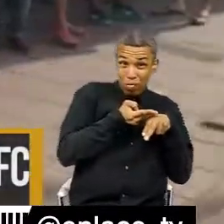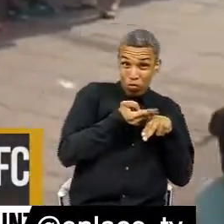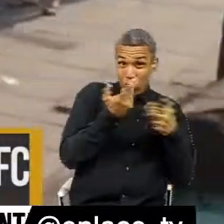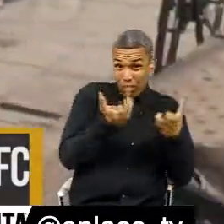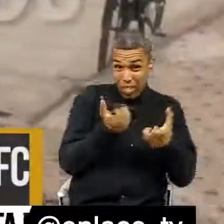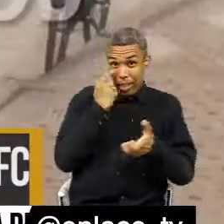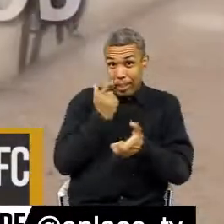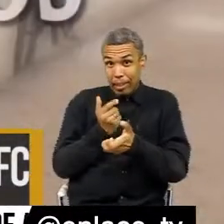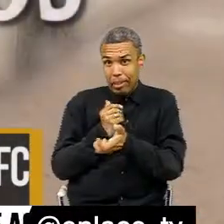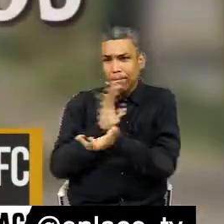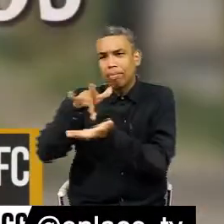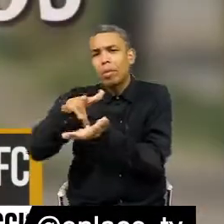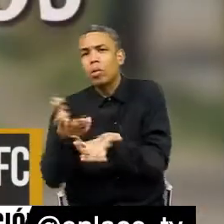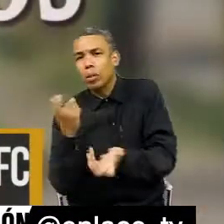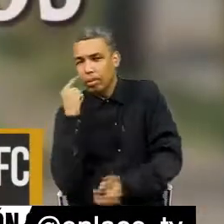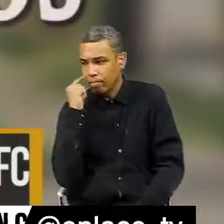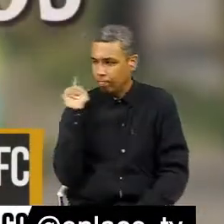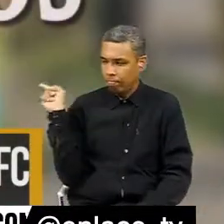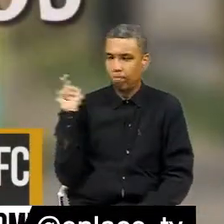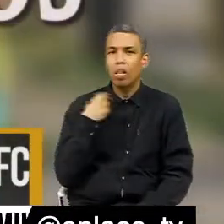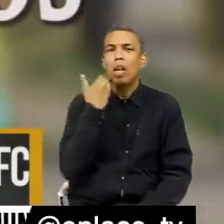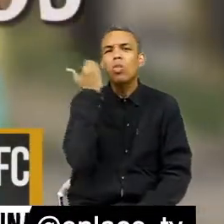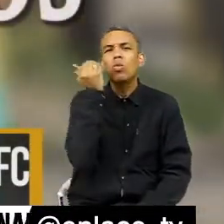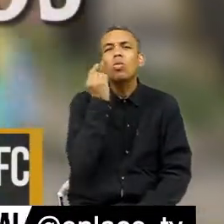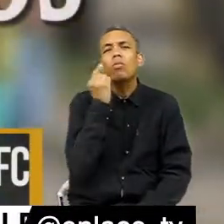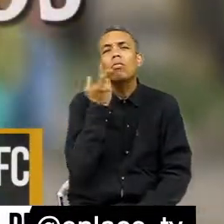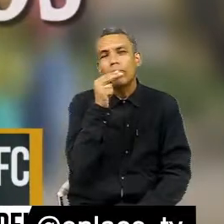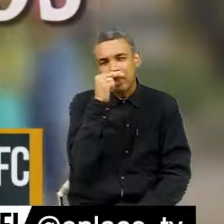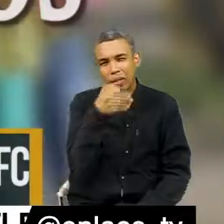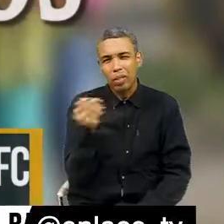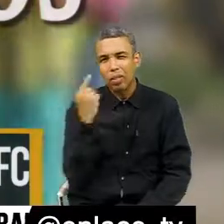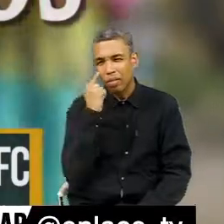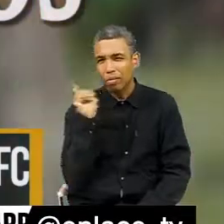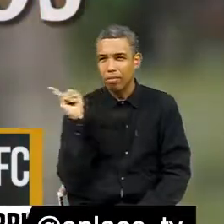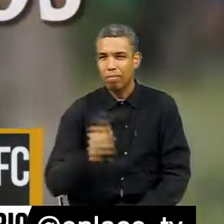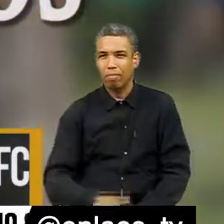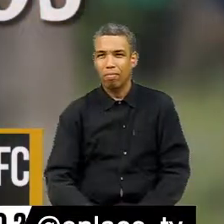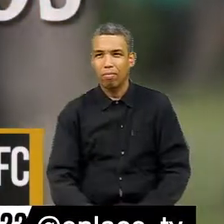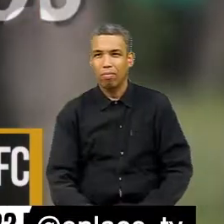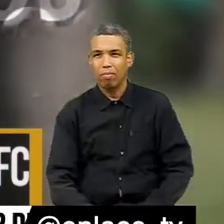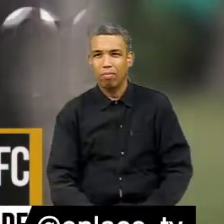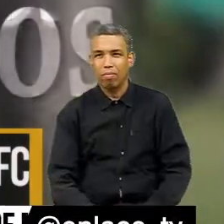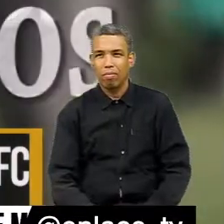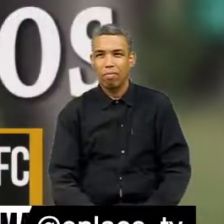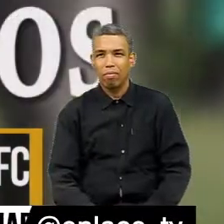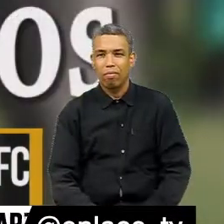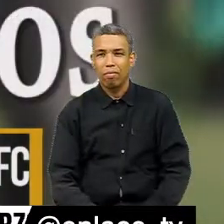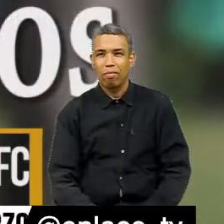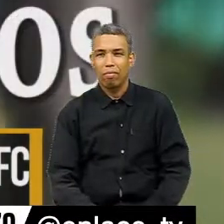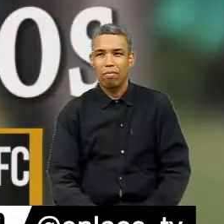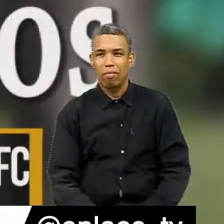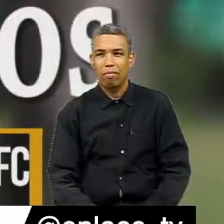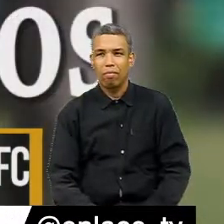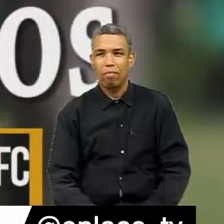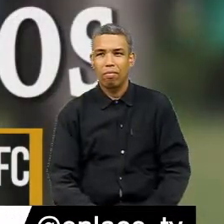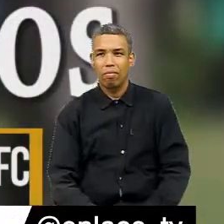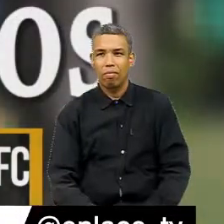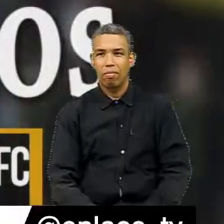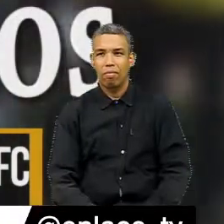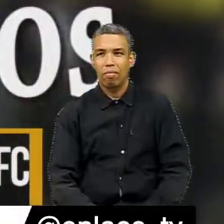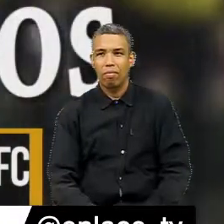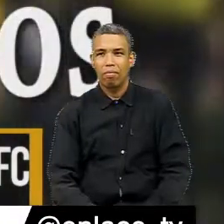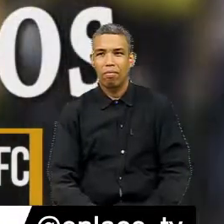localidad occidental, adulto 30 mil pesos y niños de 10 a 15 años 15 mil pesos. Oriental adultos 20 mil pesos y niños